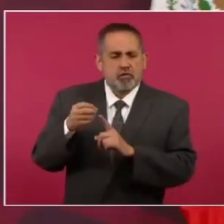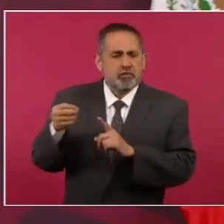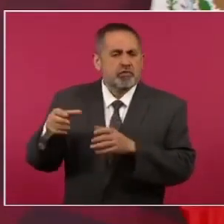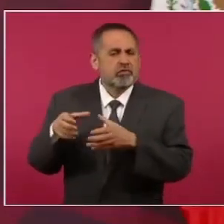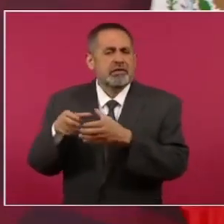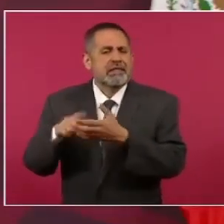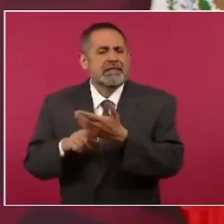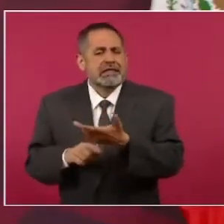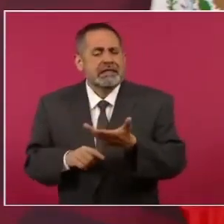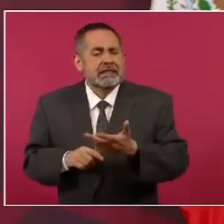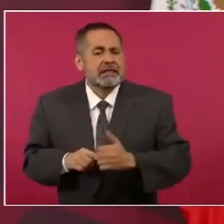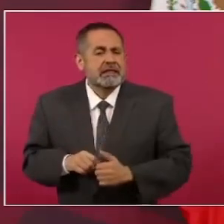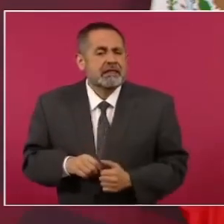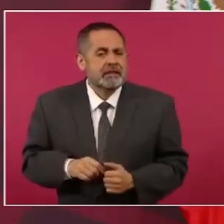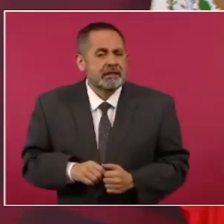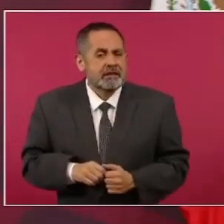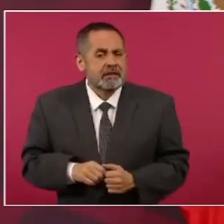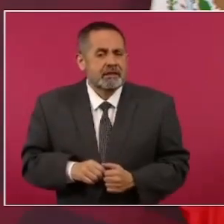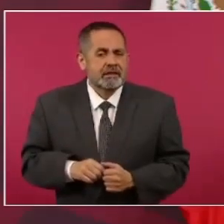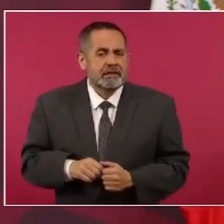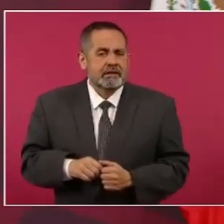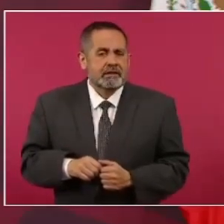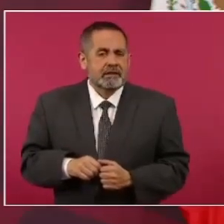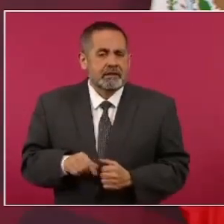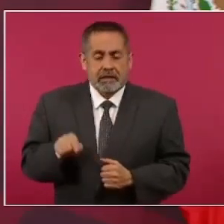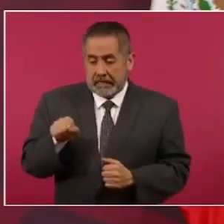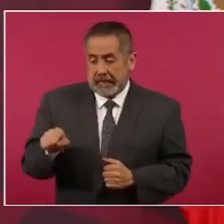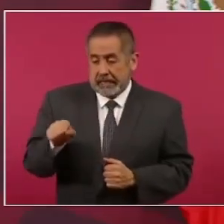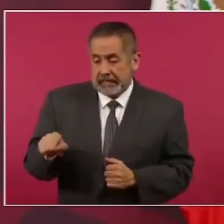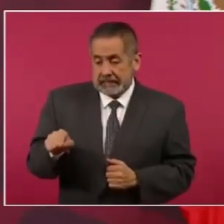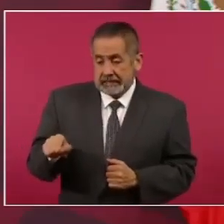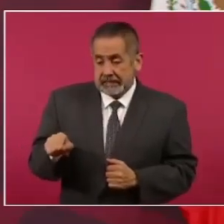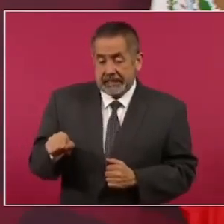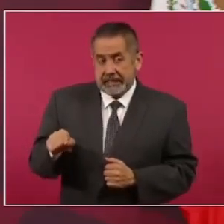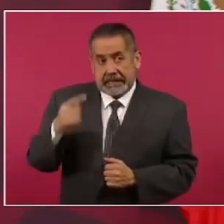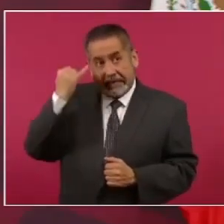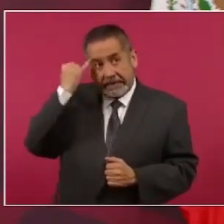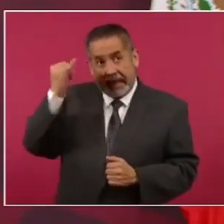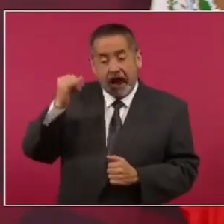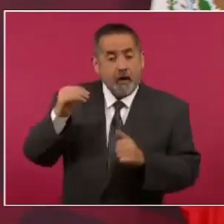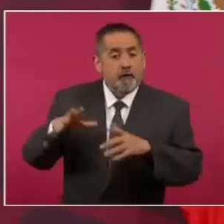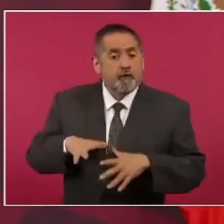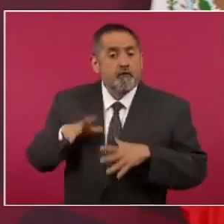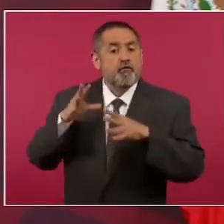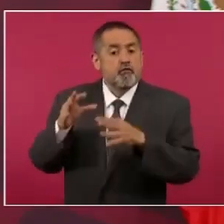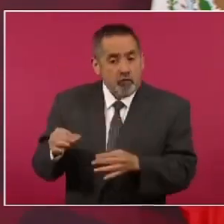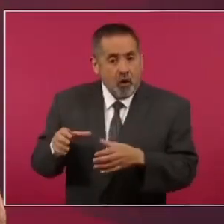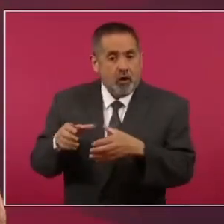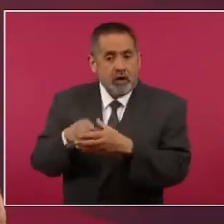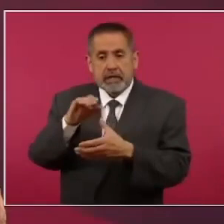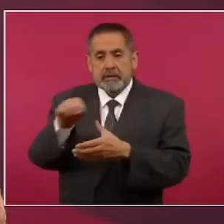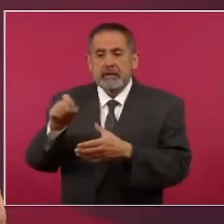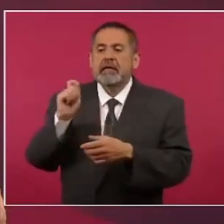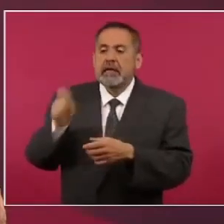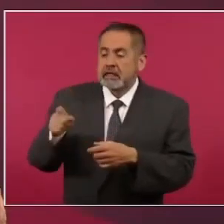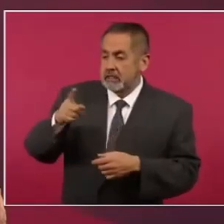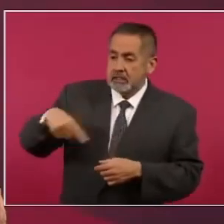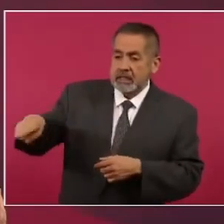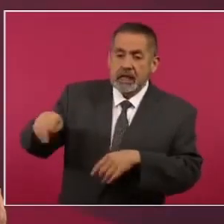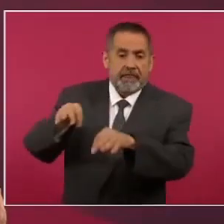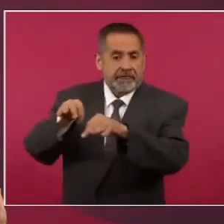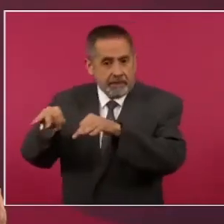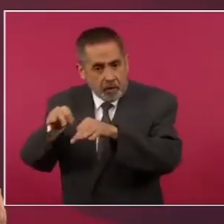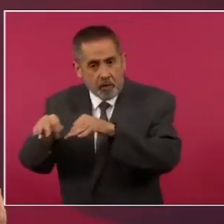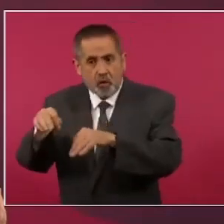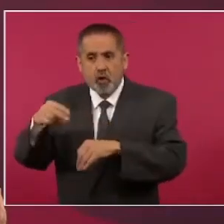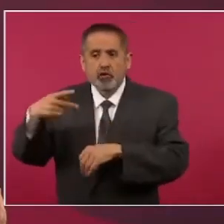el que dio motivo a la creación del Seguro Social, que el trabajador y sus